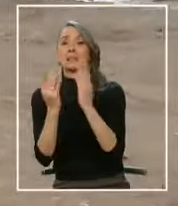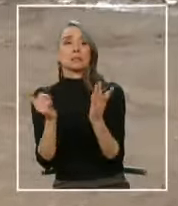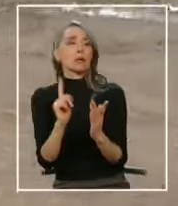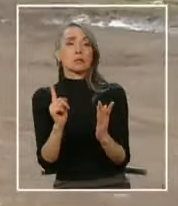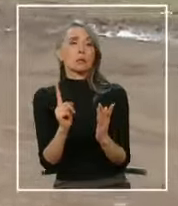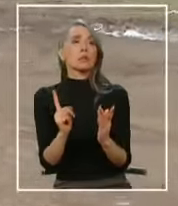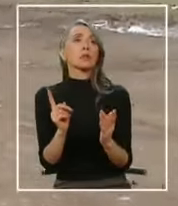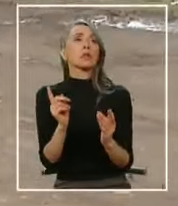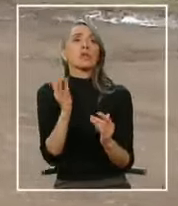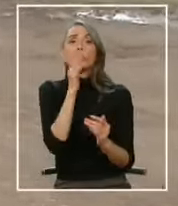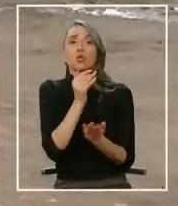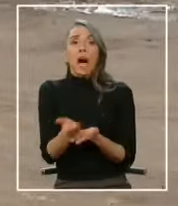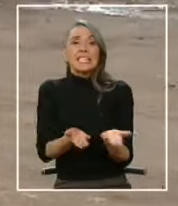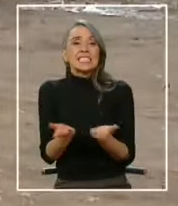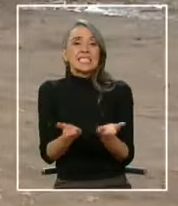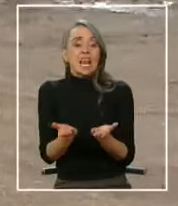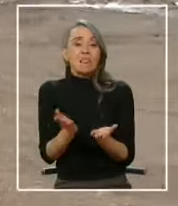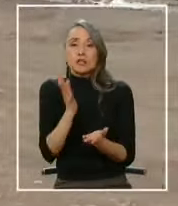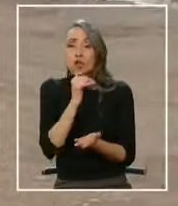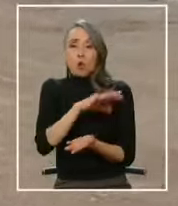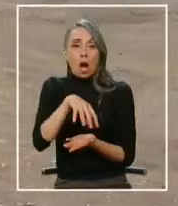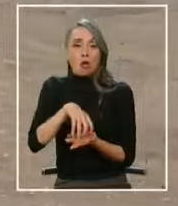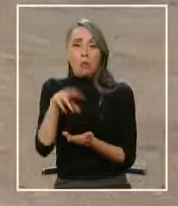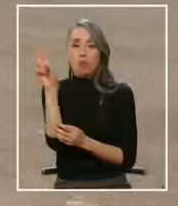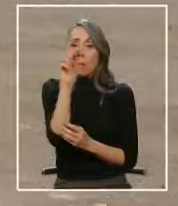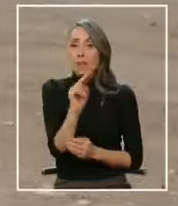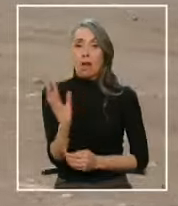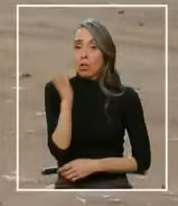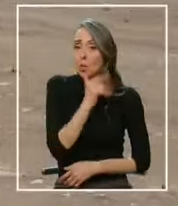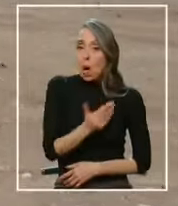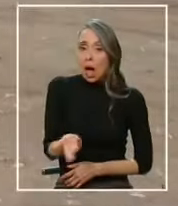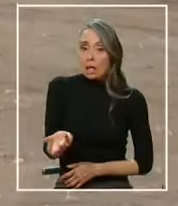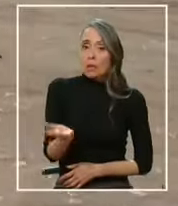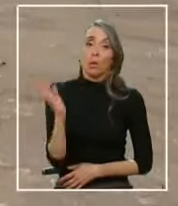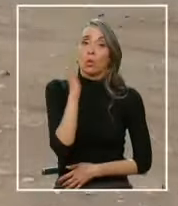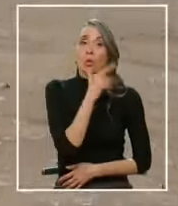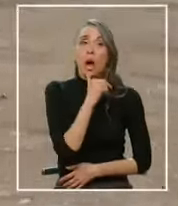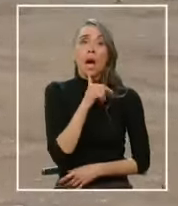lo que no tenemos son servicios en la comuna de La Pintana y no